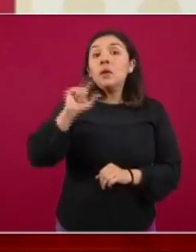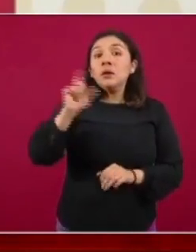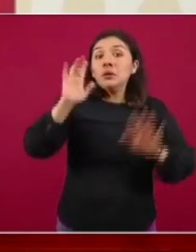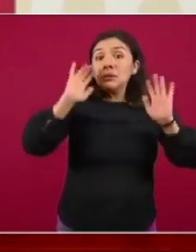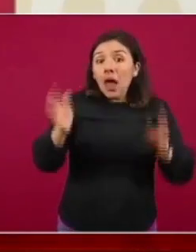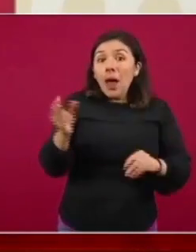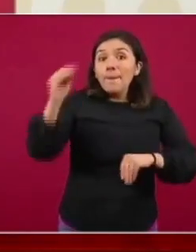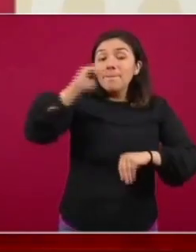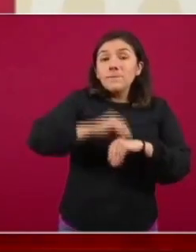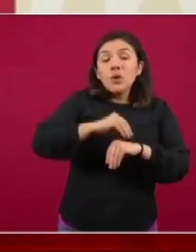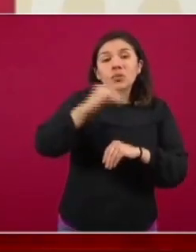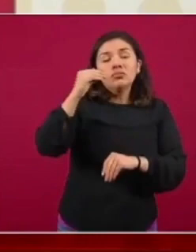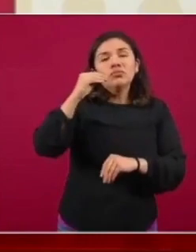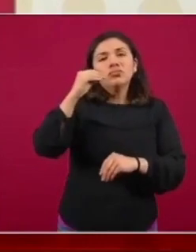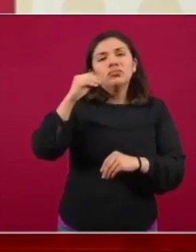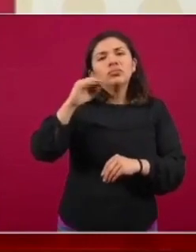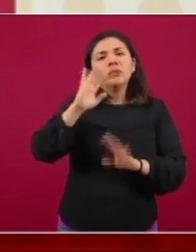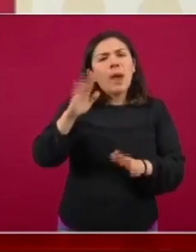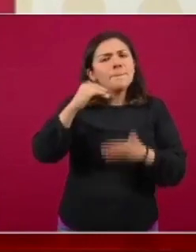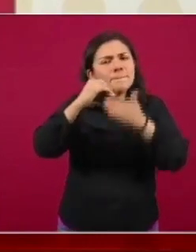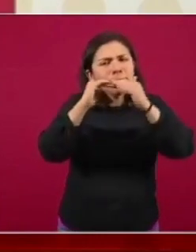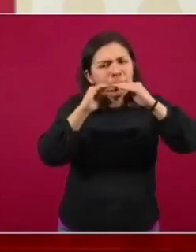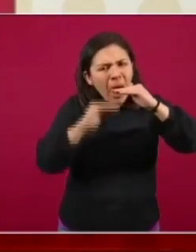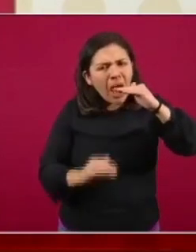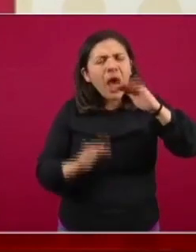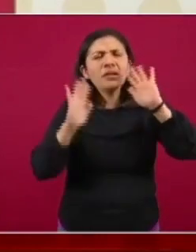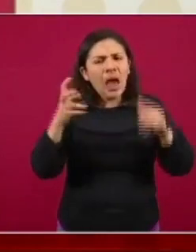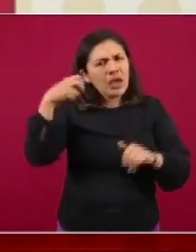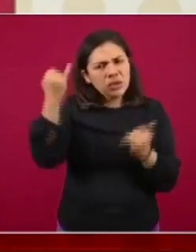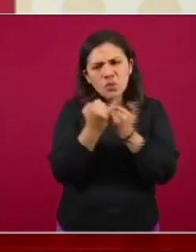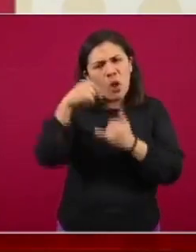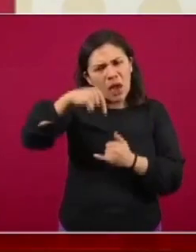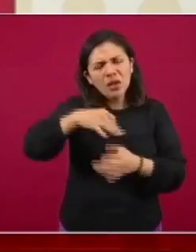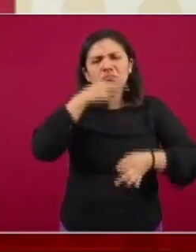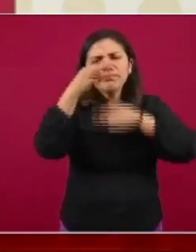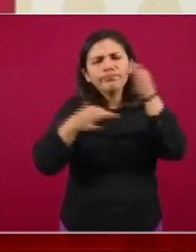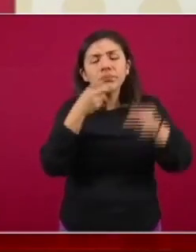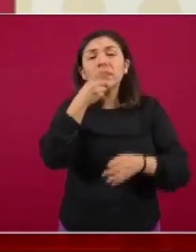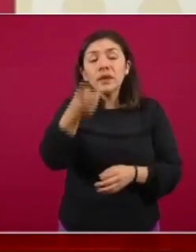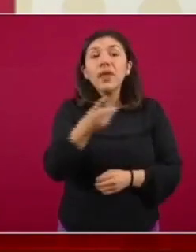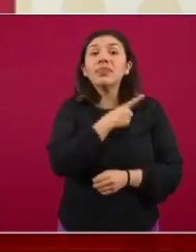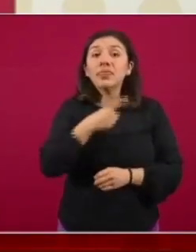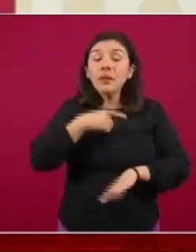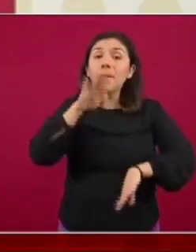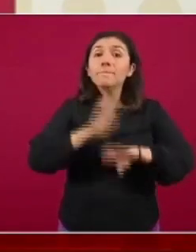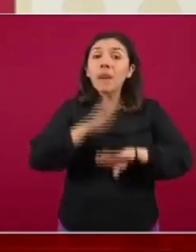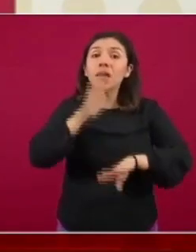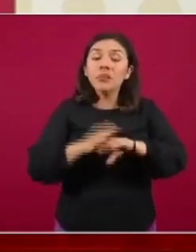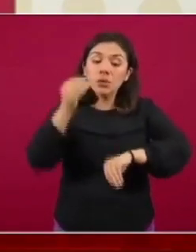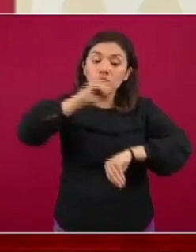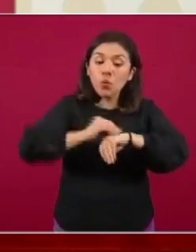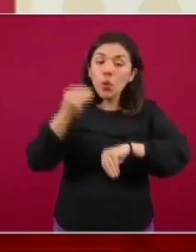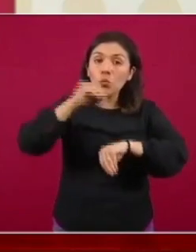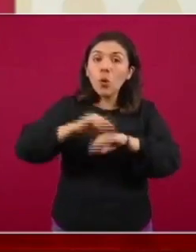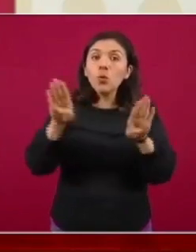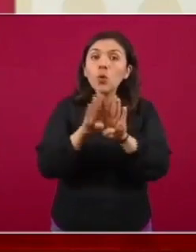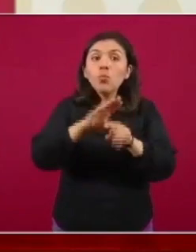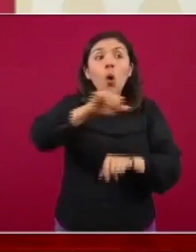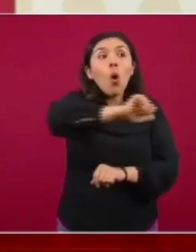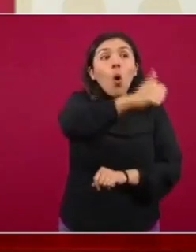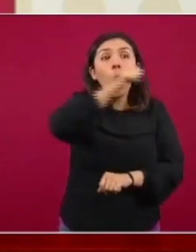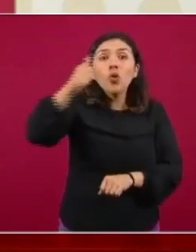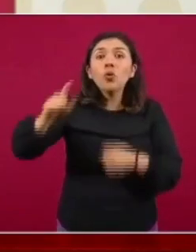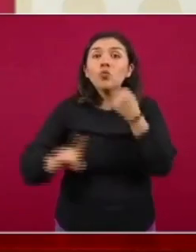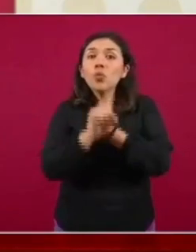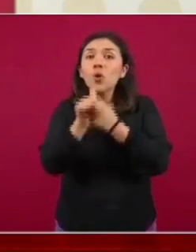a la zona más baja, se anunció, y también yo lo anuncié aquí, ¿no? En donde dijimos, tenemos que ir incrementando la posibilidad de tratar los otros